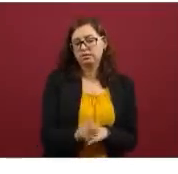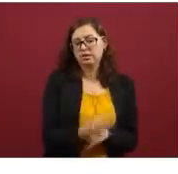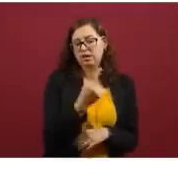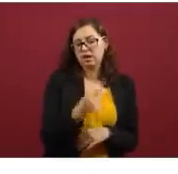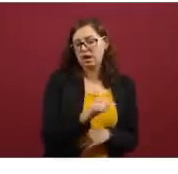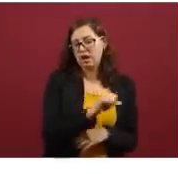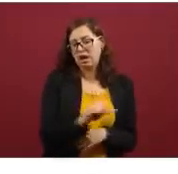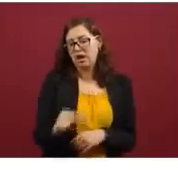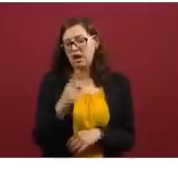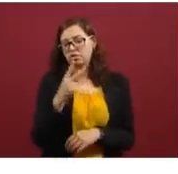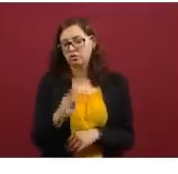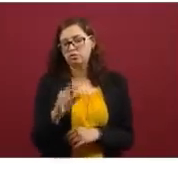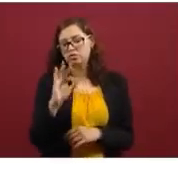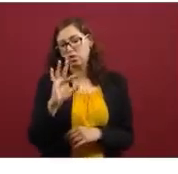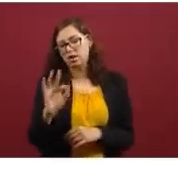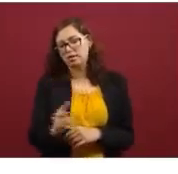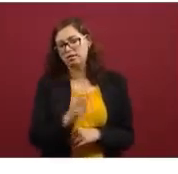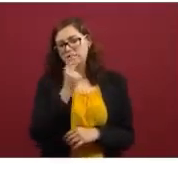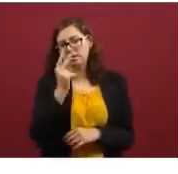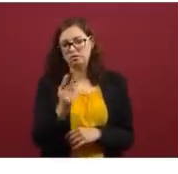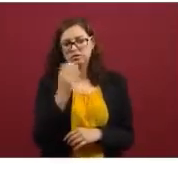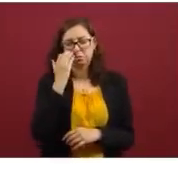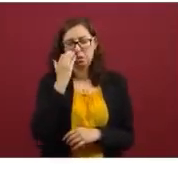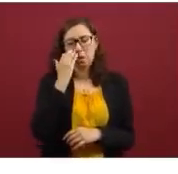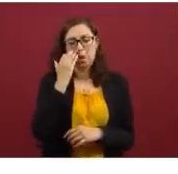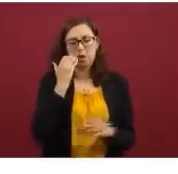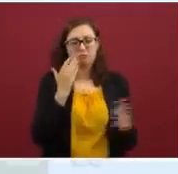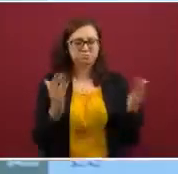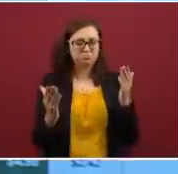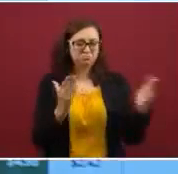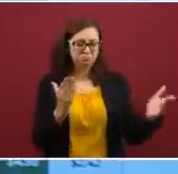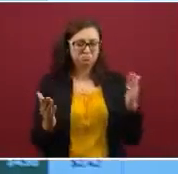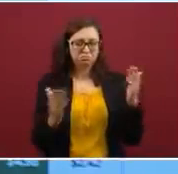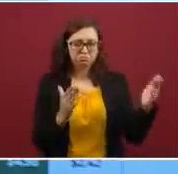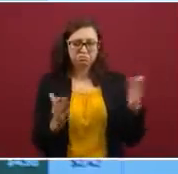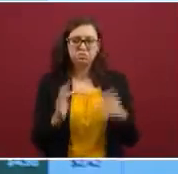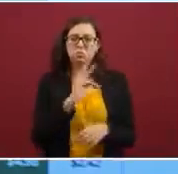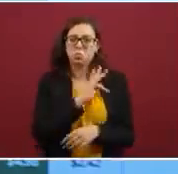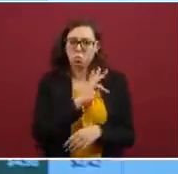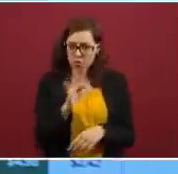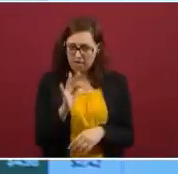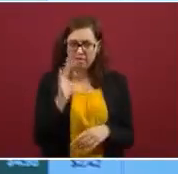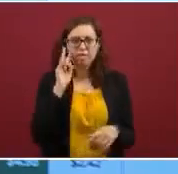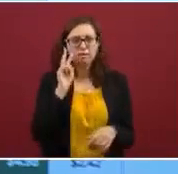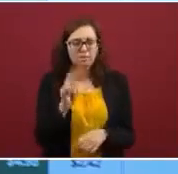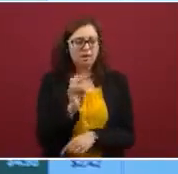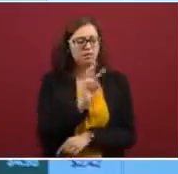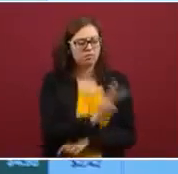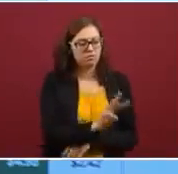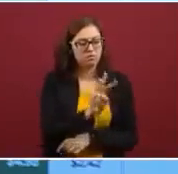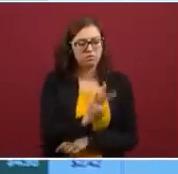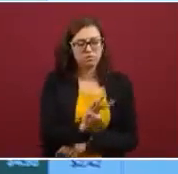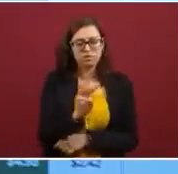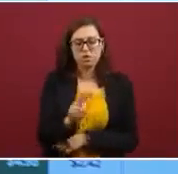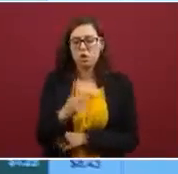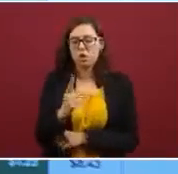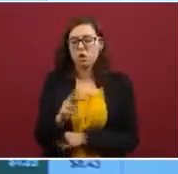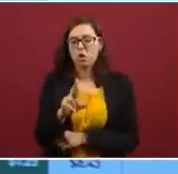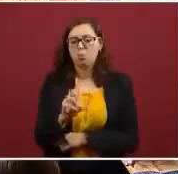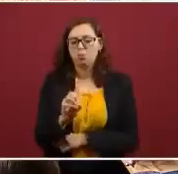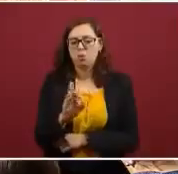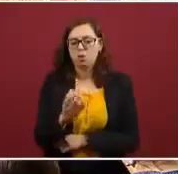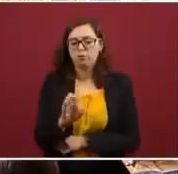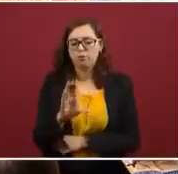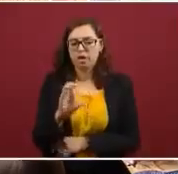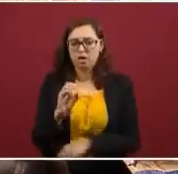a 2.42 el margen. Pueden ver ya con detenimiento en la página de Profeco toda la información. Nos